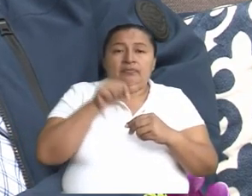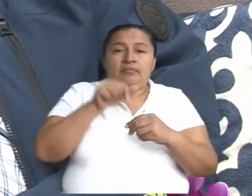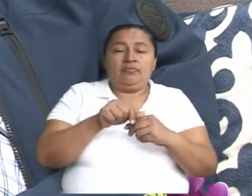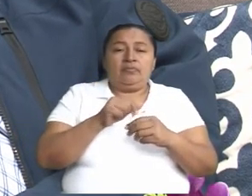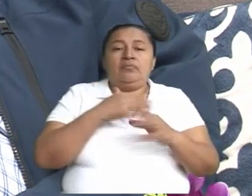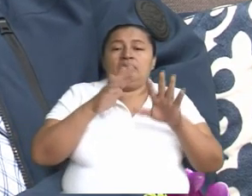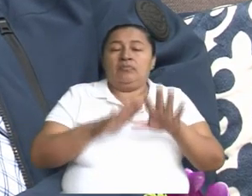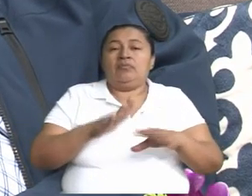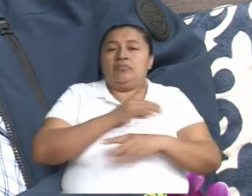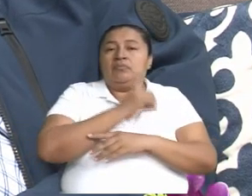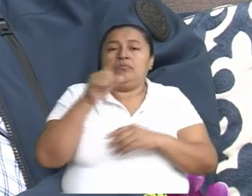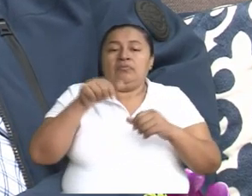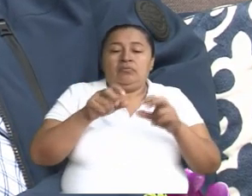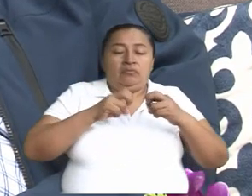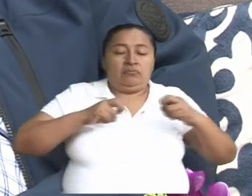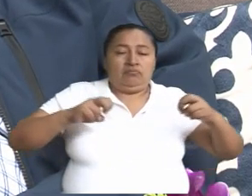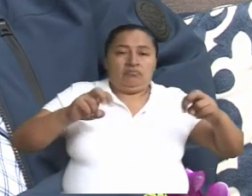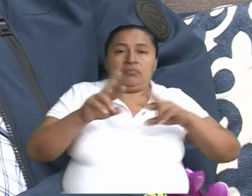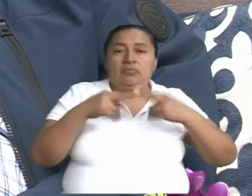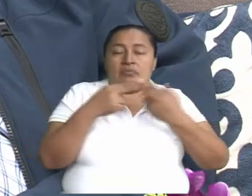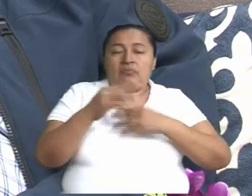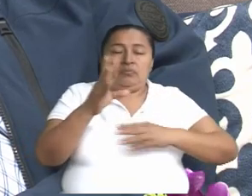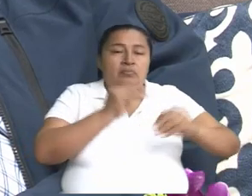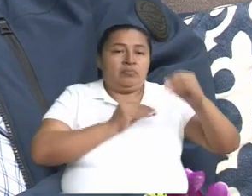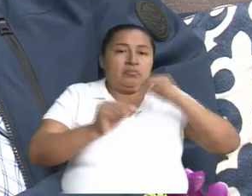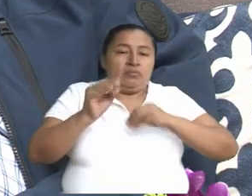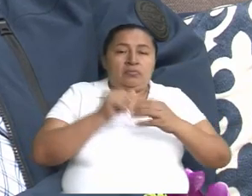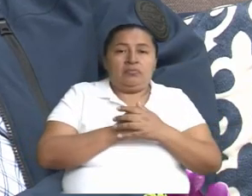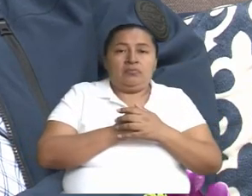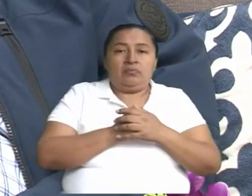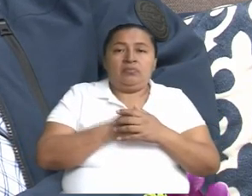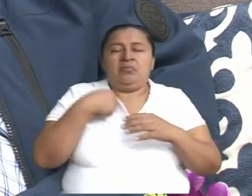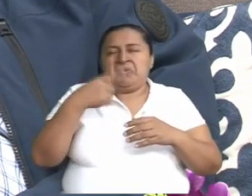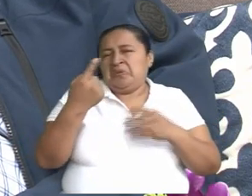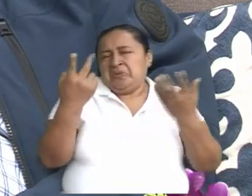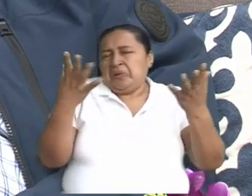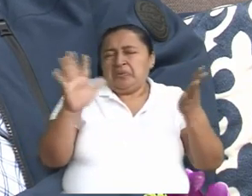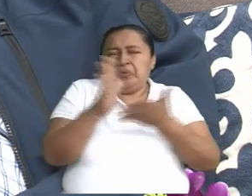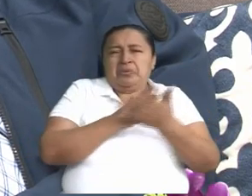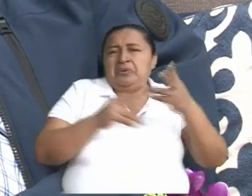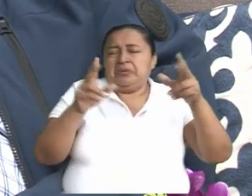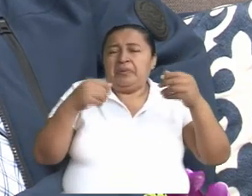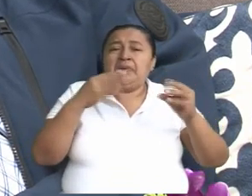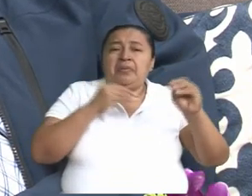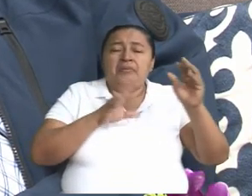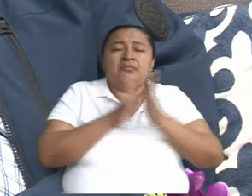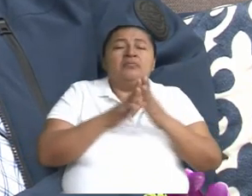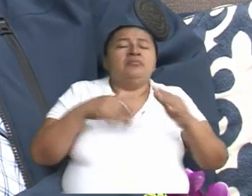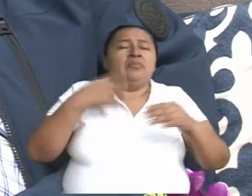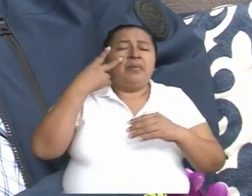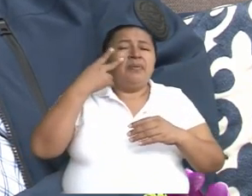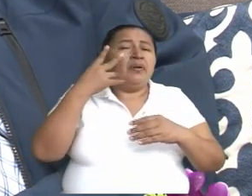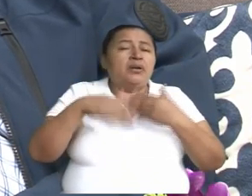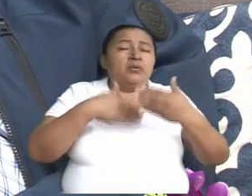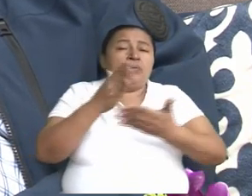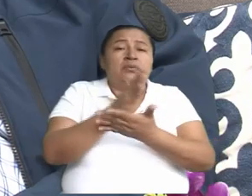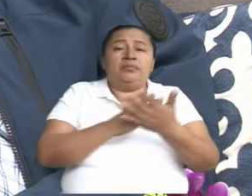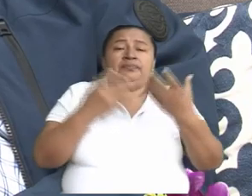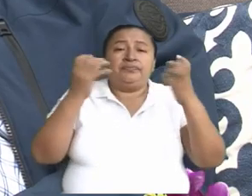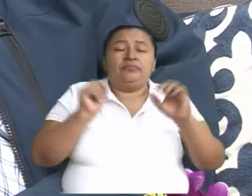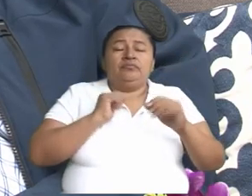hoy sesionando, ¿ya? Viendo los asuntos que tenemos pendientes. Ahí vamos a ver algunas cosas que les va a